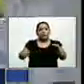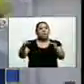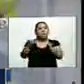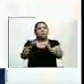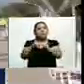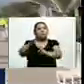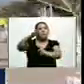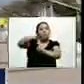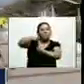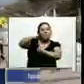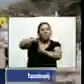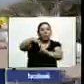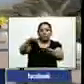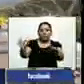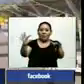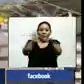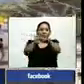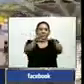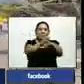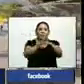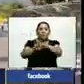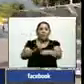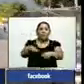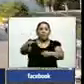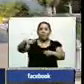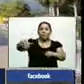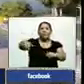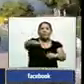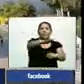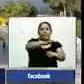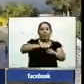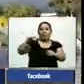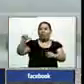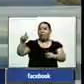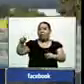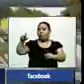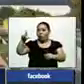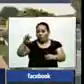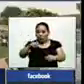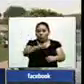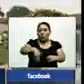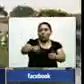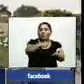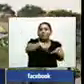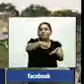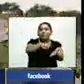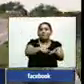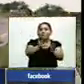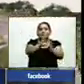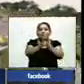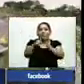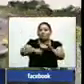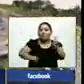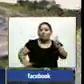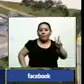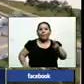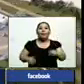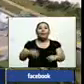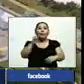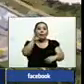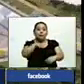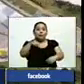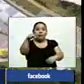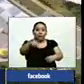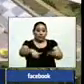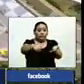Ilopango para crear un distrito turístico que incluya el lago de Apulo y el centro histórico de la capital. Ella es un proyecto